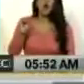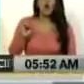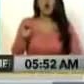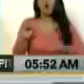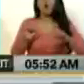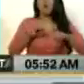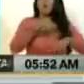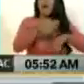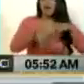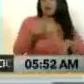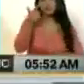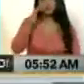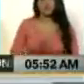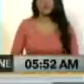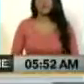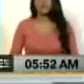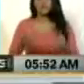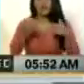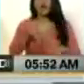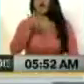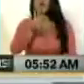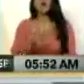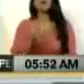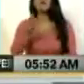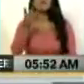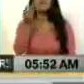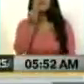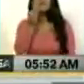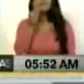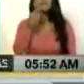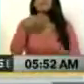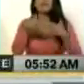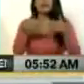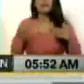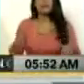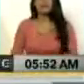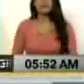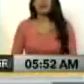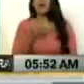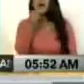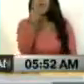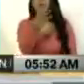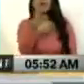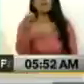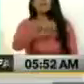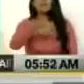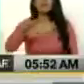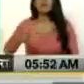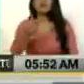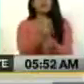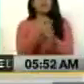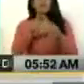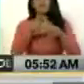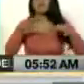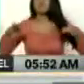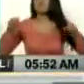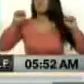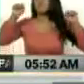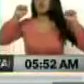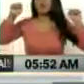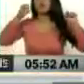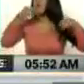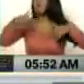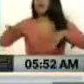4 gatos panameños en protestas contra criollos. Cerca de 40 personas se unieron a una cadena humana contra los inmigrantes venezolanos que están en ese país